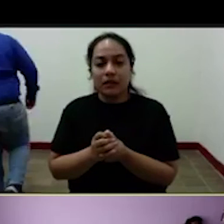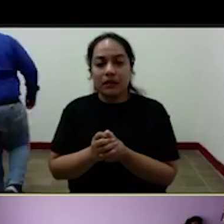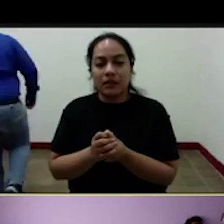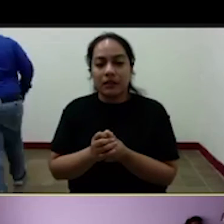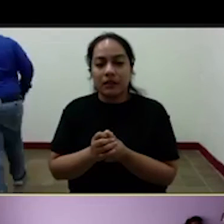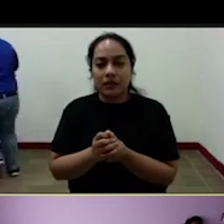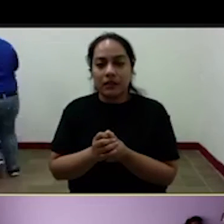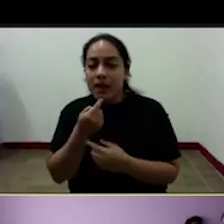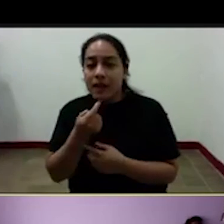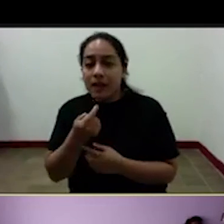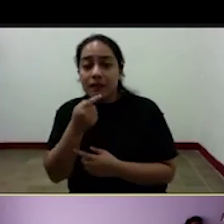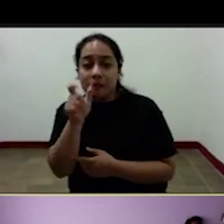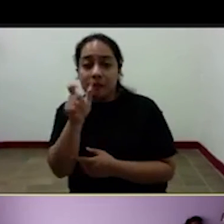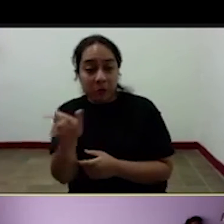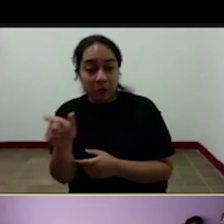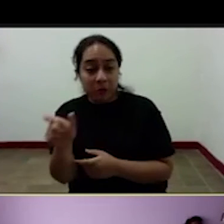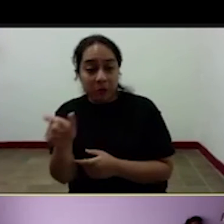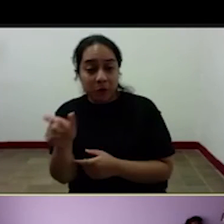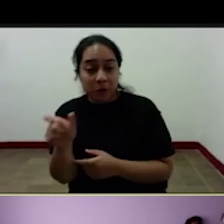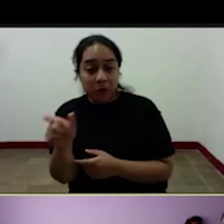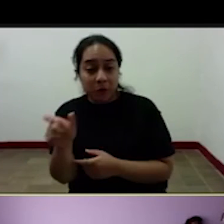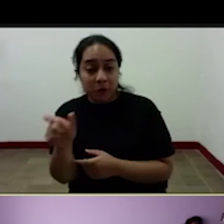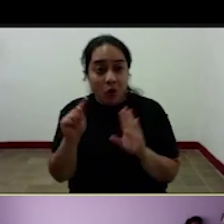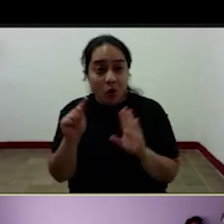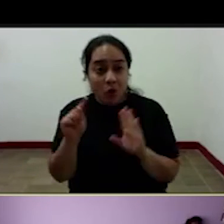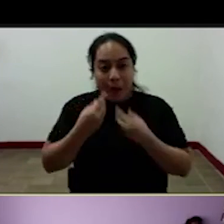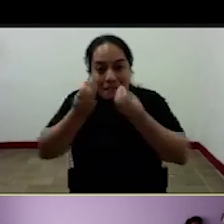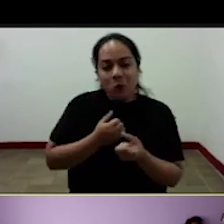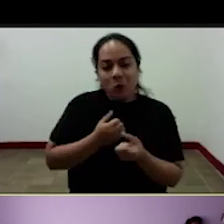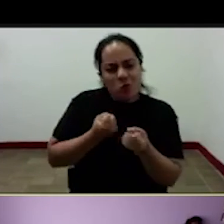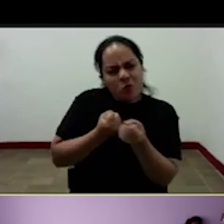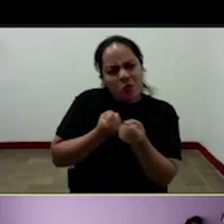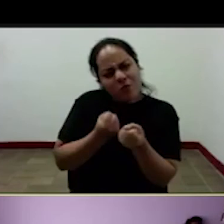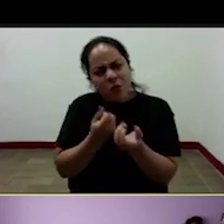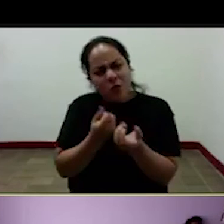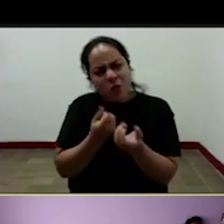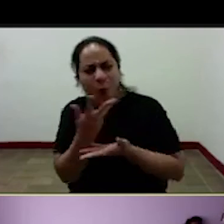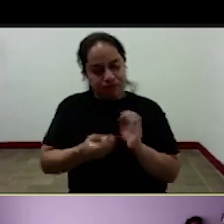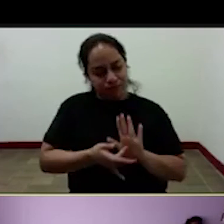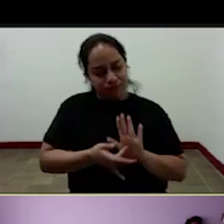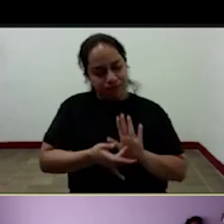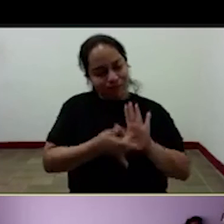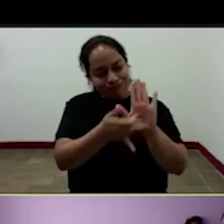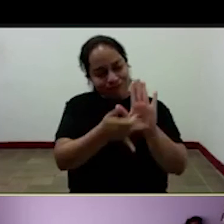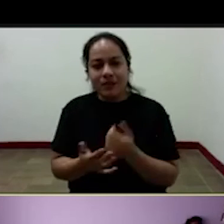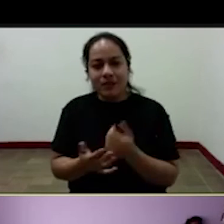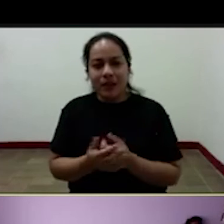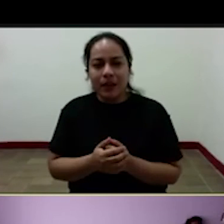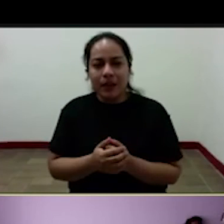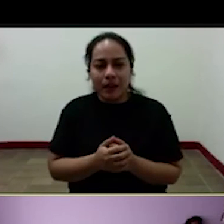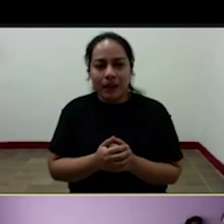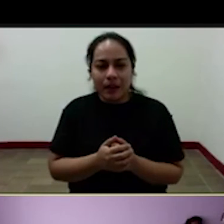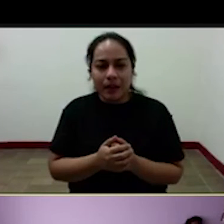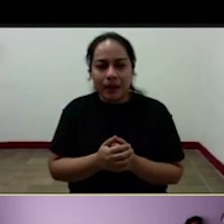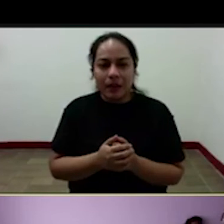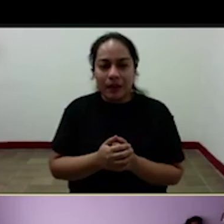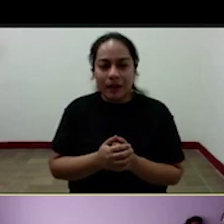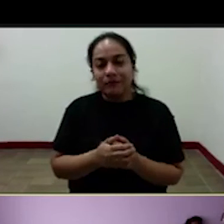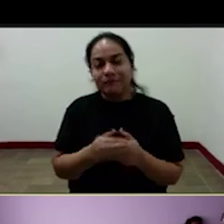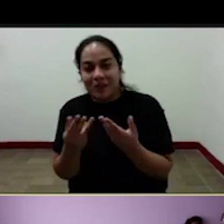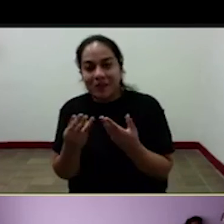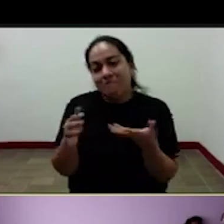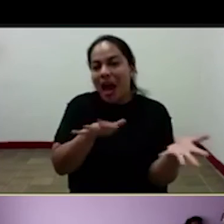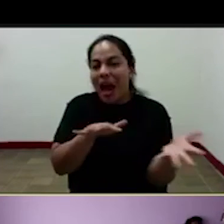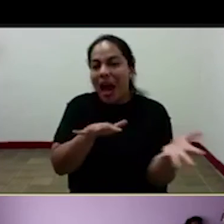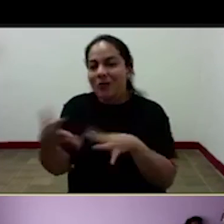los diálogos y presentarlos en una especie de sonido